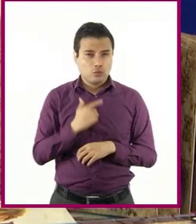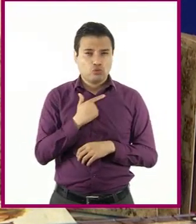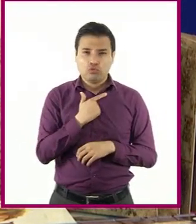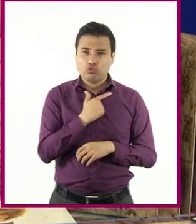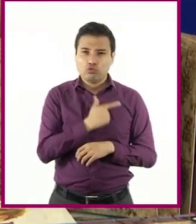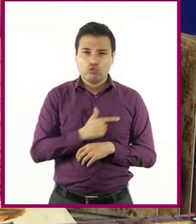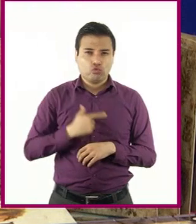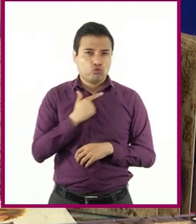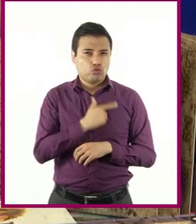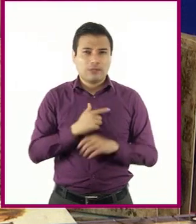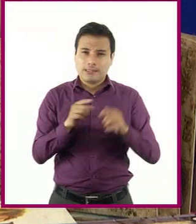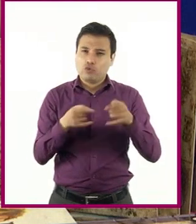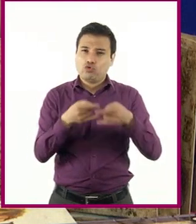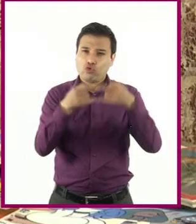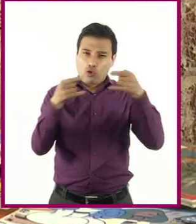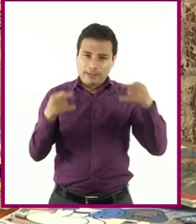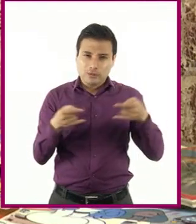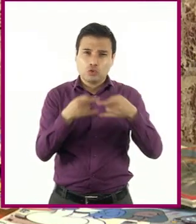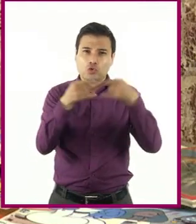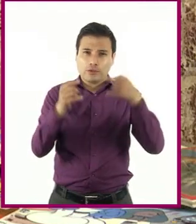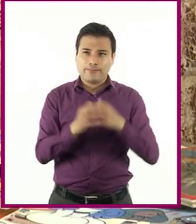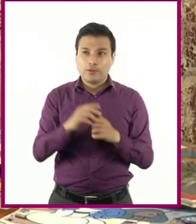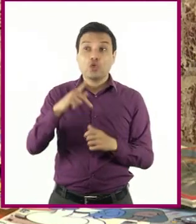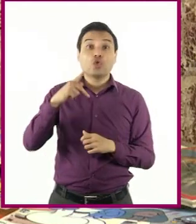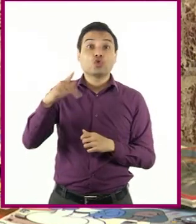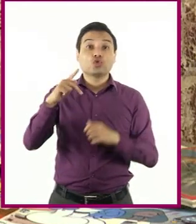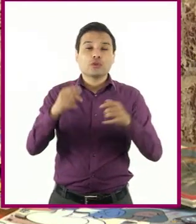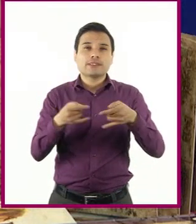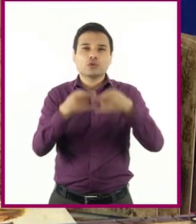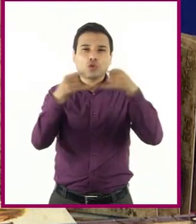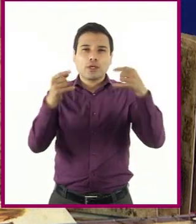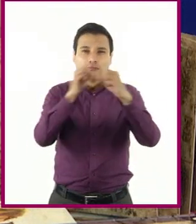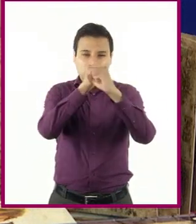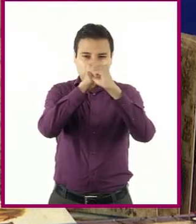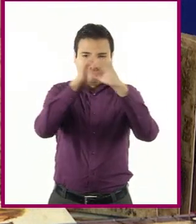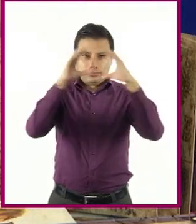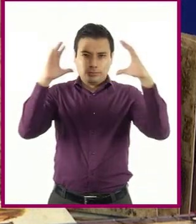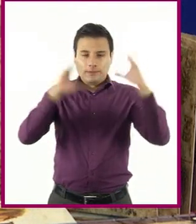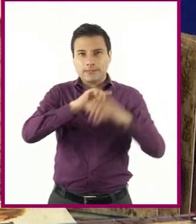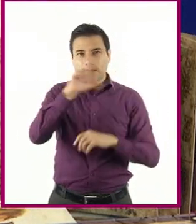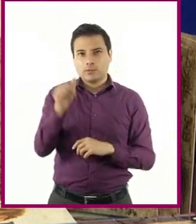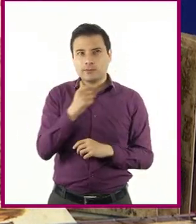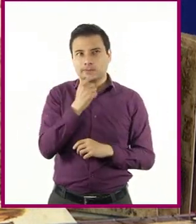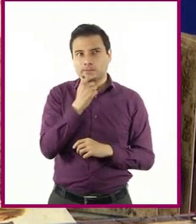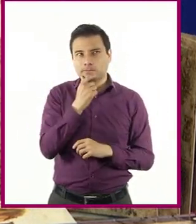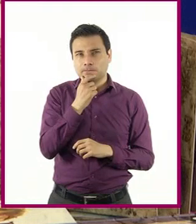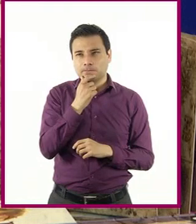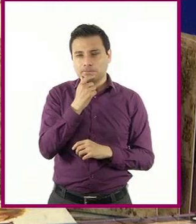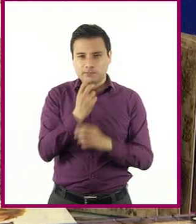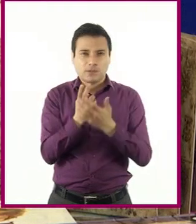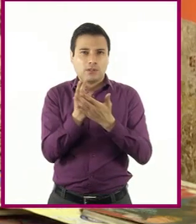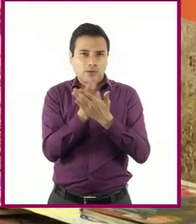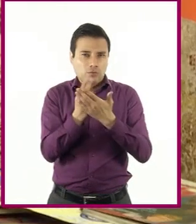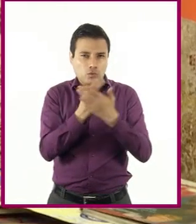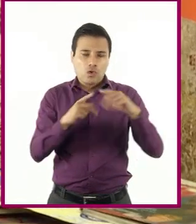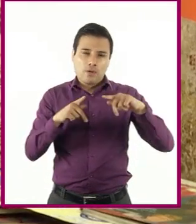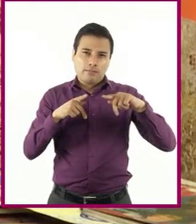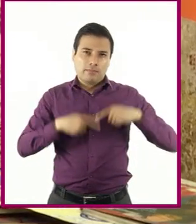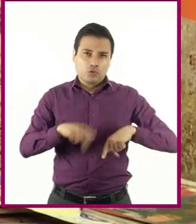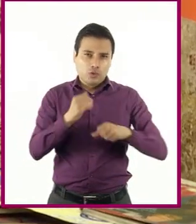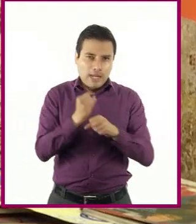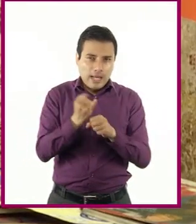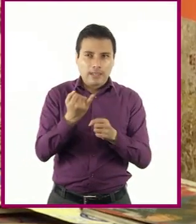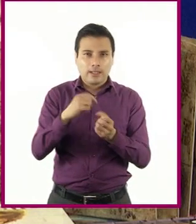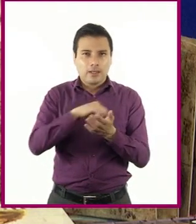su historia contada en dibujos, escriben y diseñan con el dibujante a los personajes y sus entornos para darles vida.